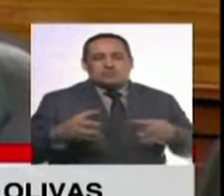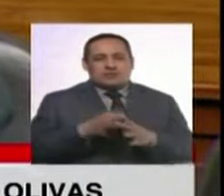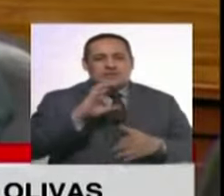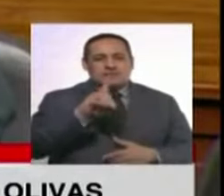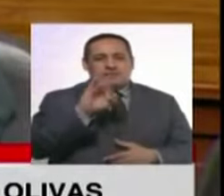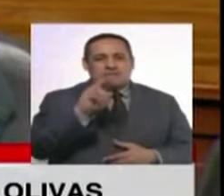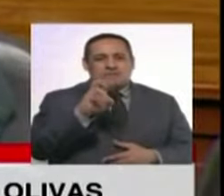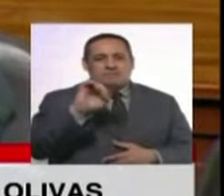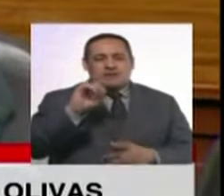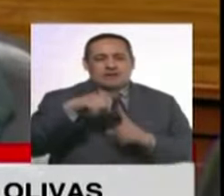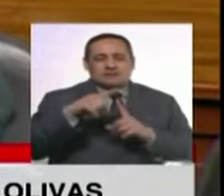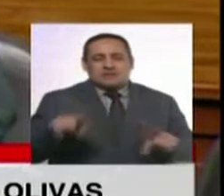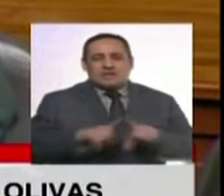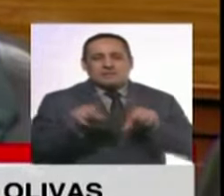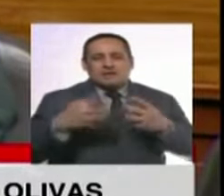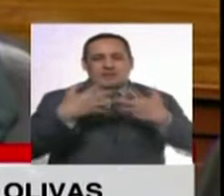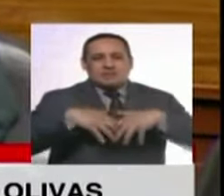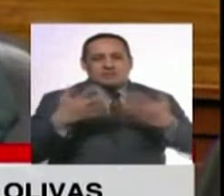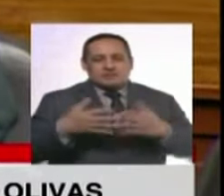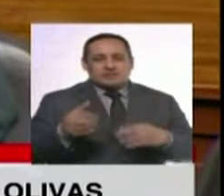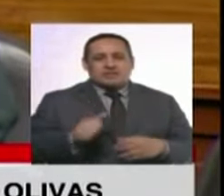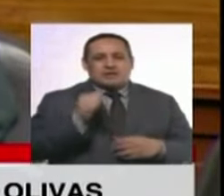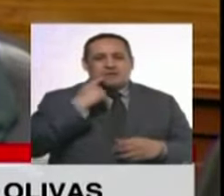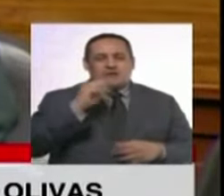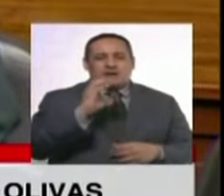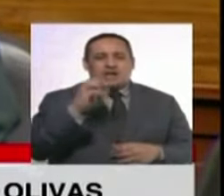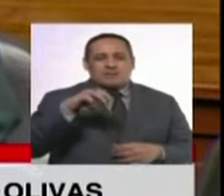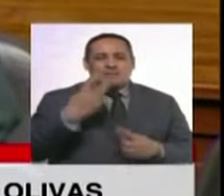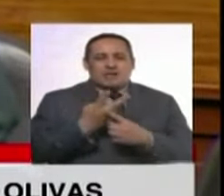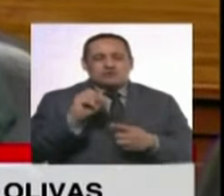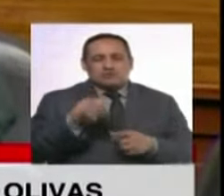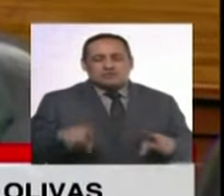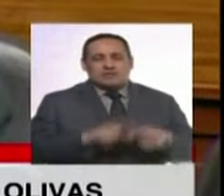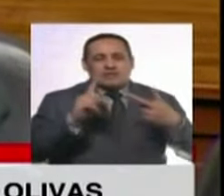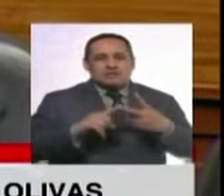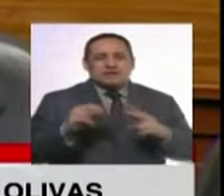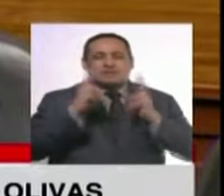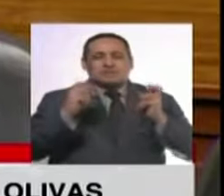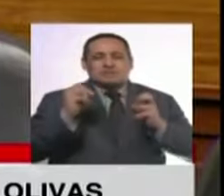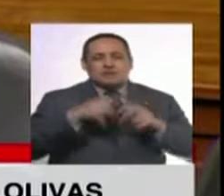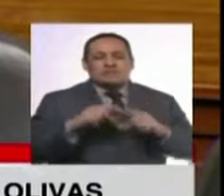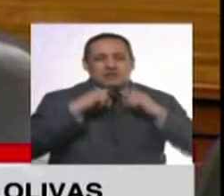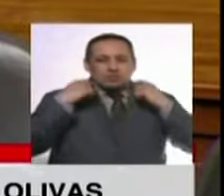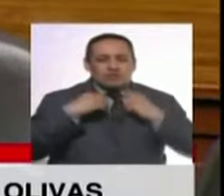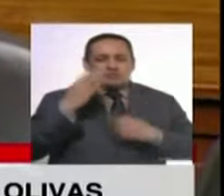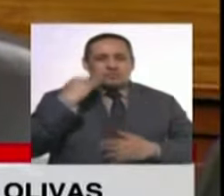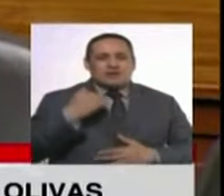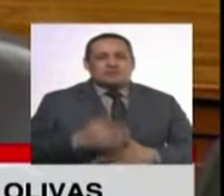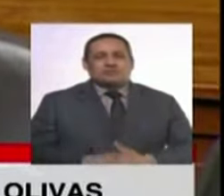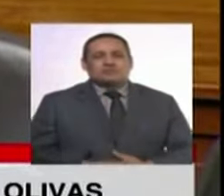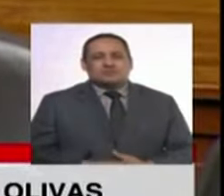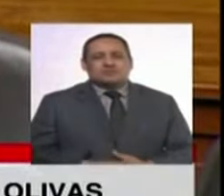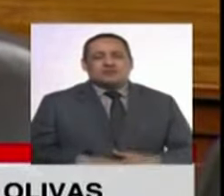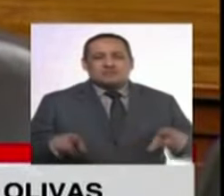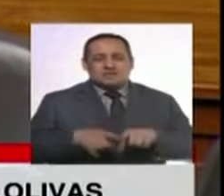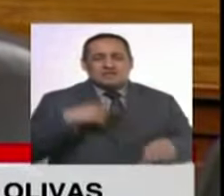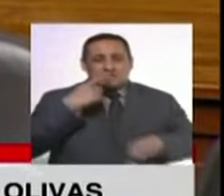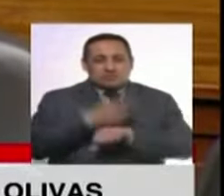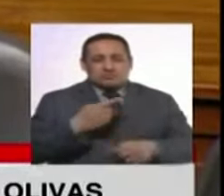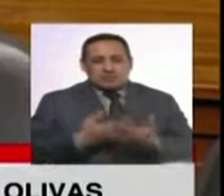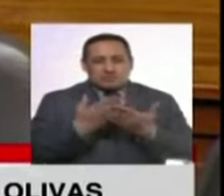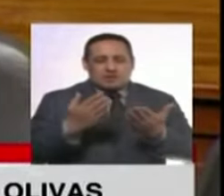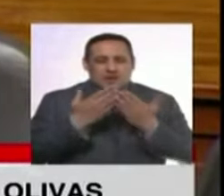diyac a las empresas de Antonio camayo y el caso de cuellos blancos esa denuncia